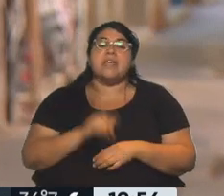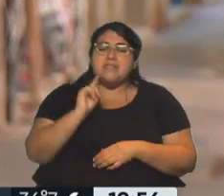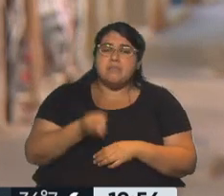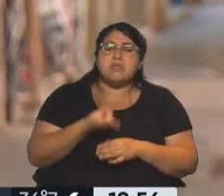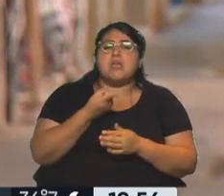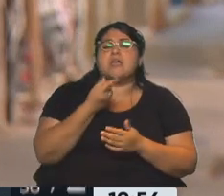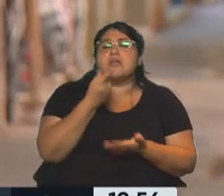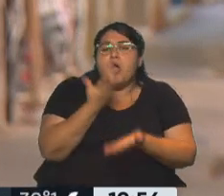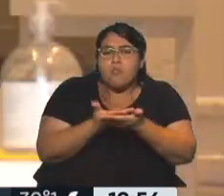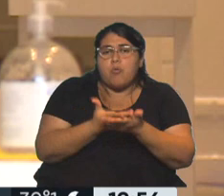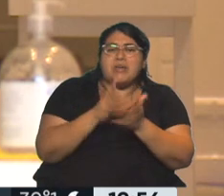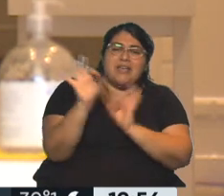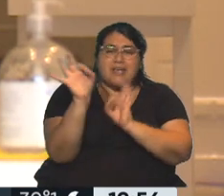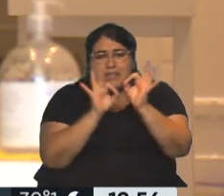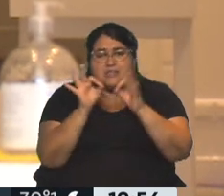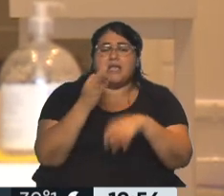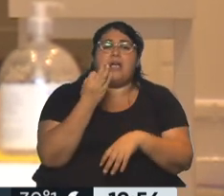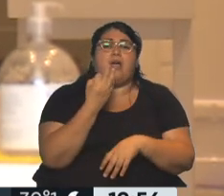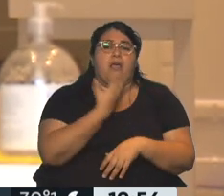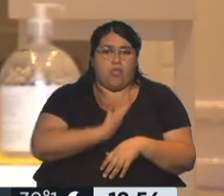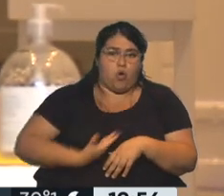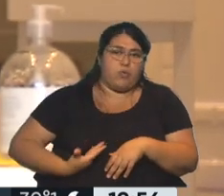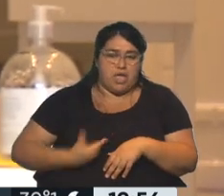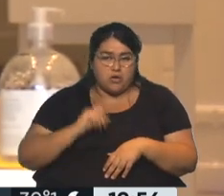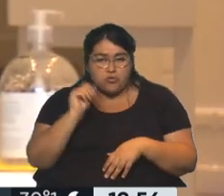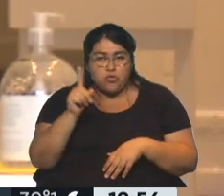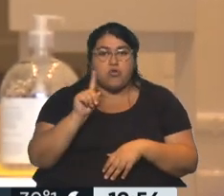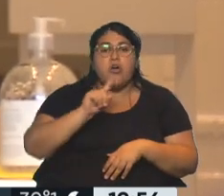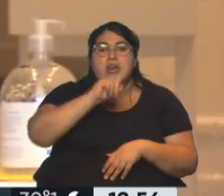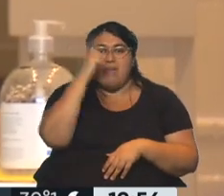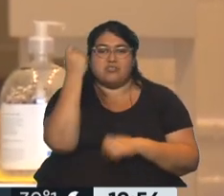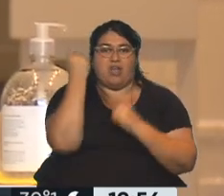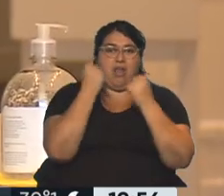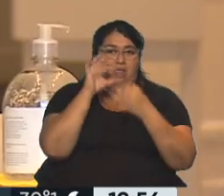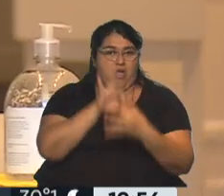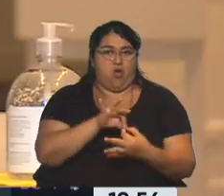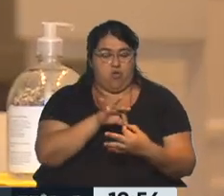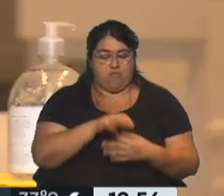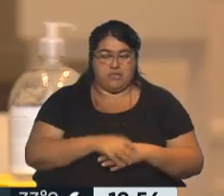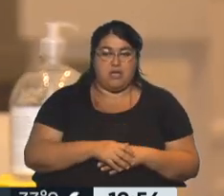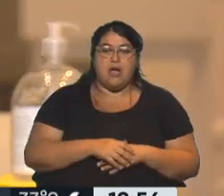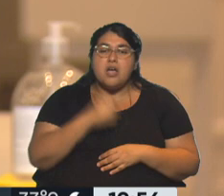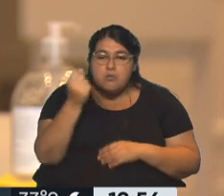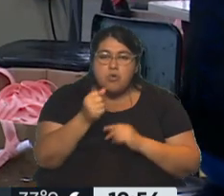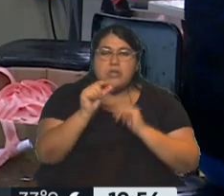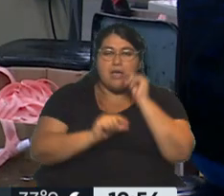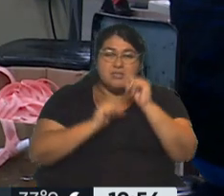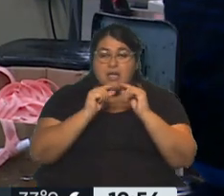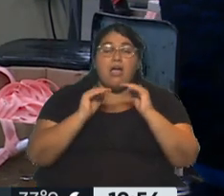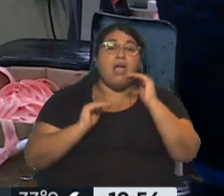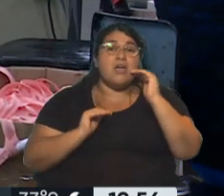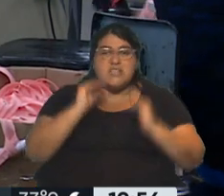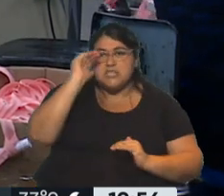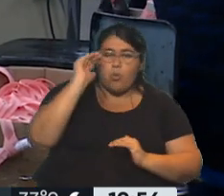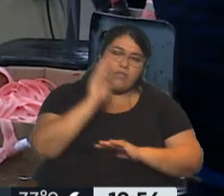las políticas públicas del Estado nacional y subnacionales en digamos erradicar las desigualdades de género